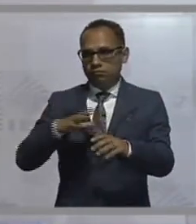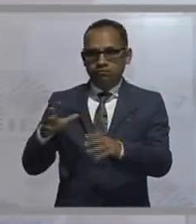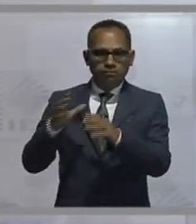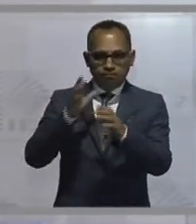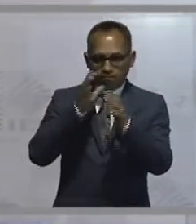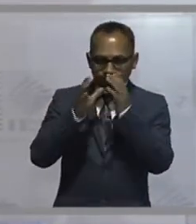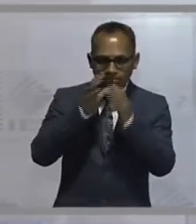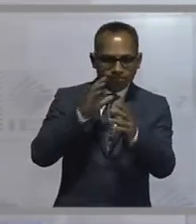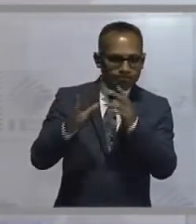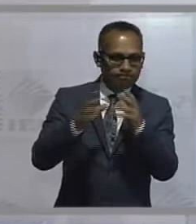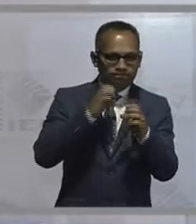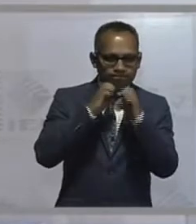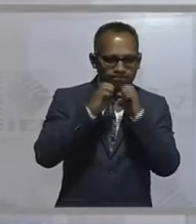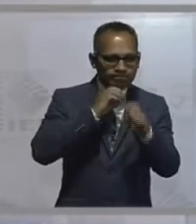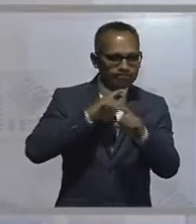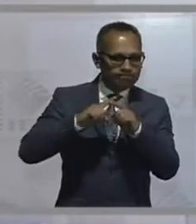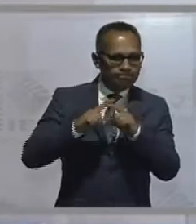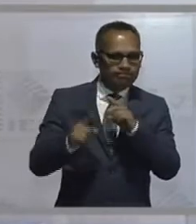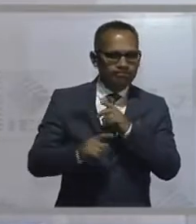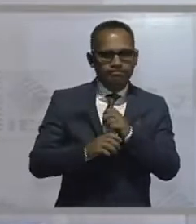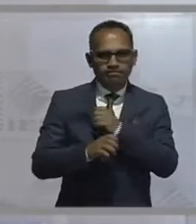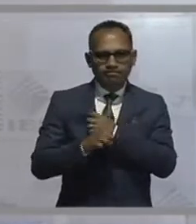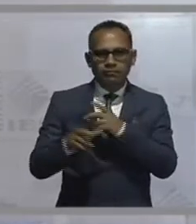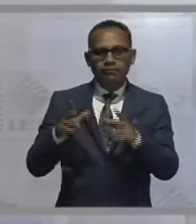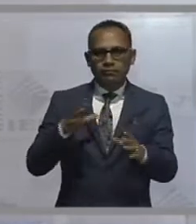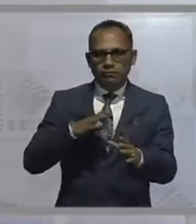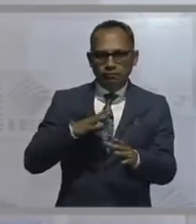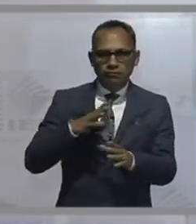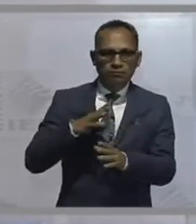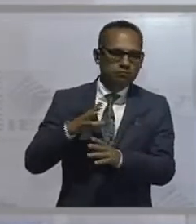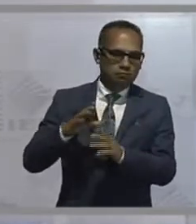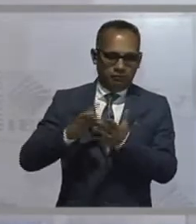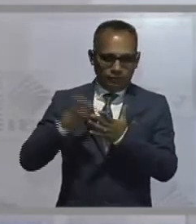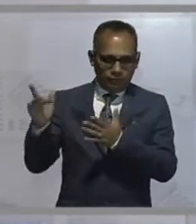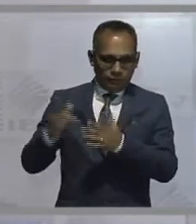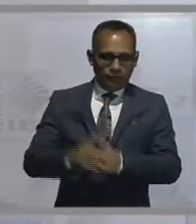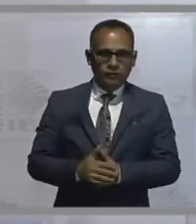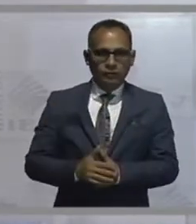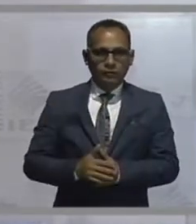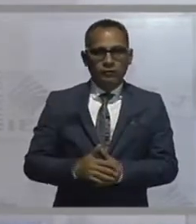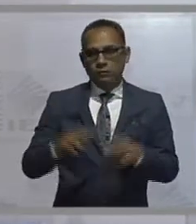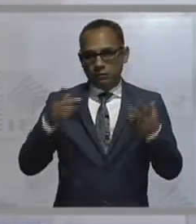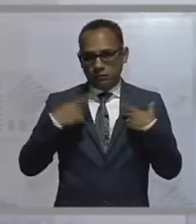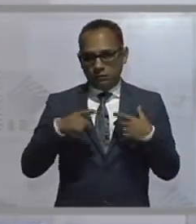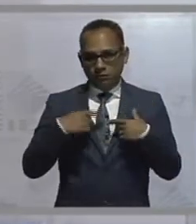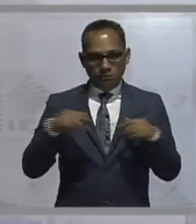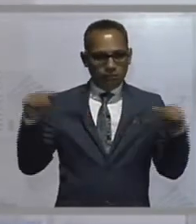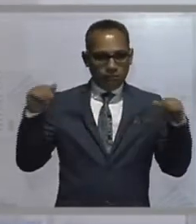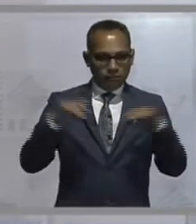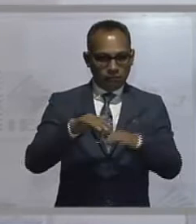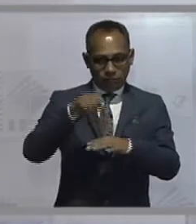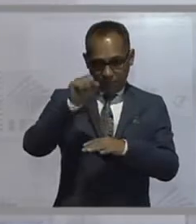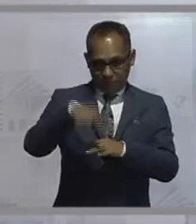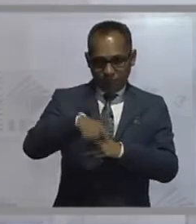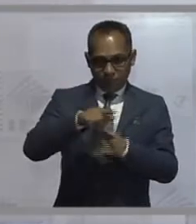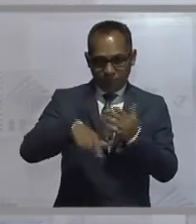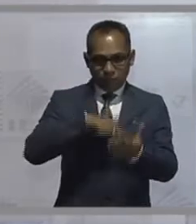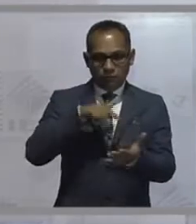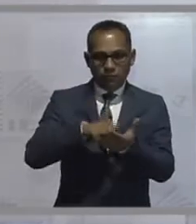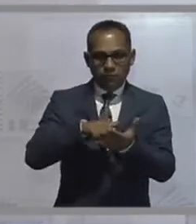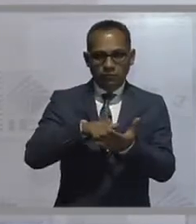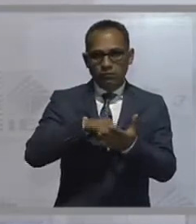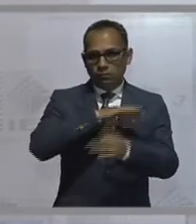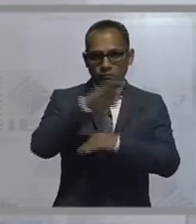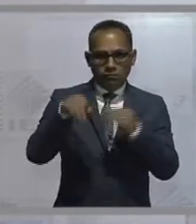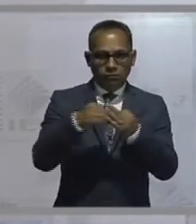posible difundirlo a través de sus diferentes plataformas también a las personas que se encuentran presentes así como a todas y todos